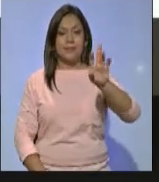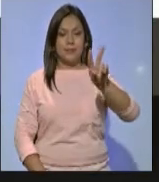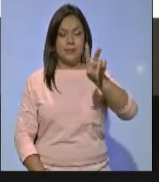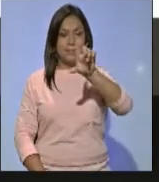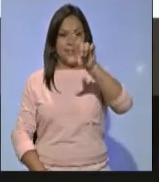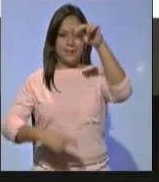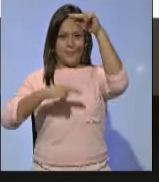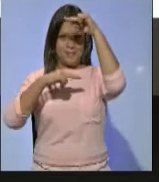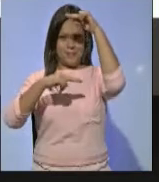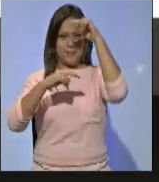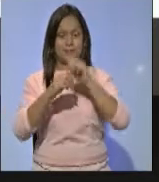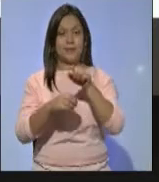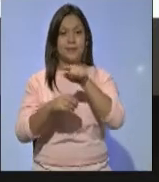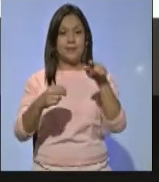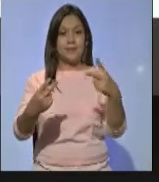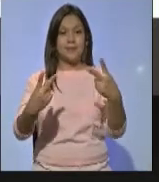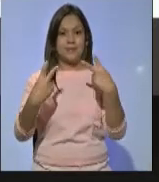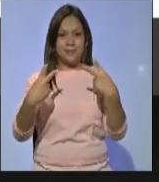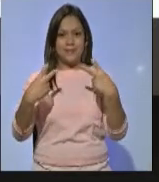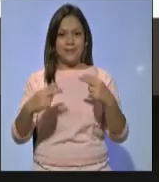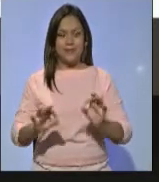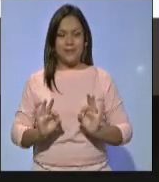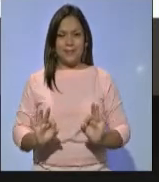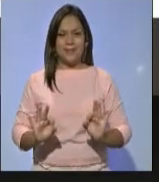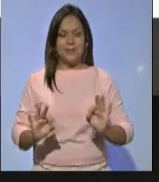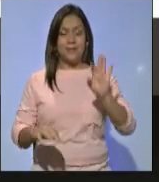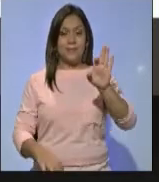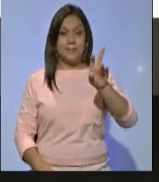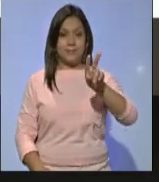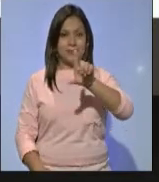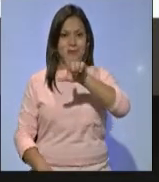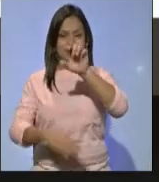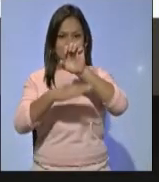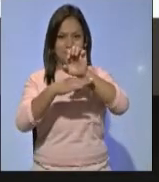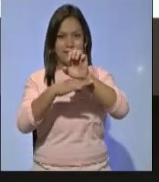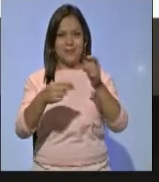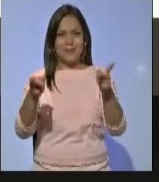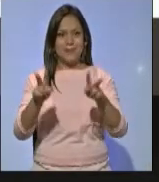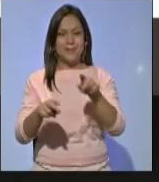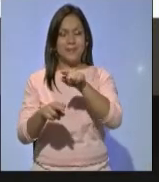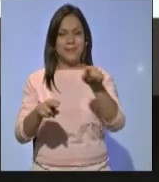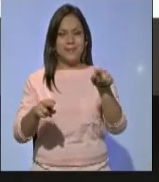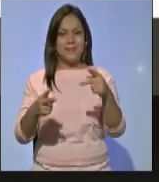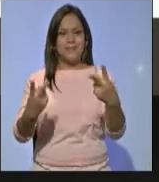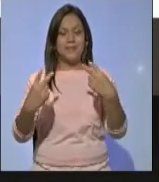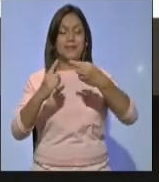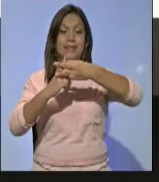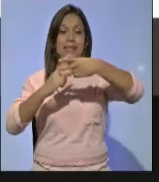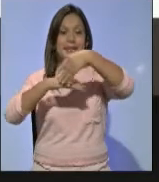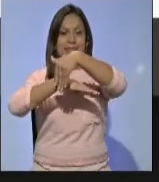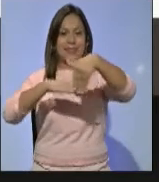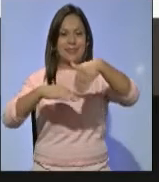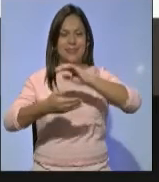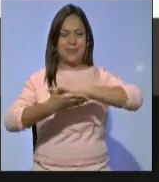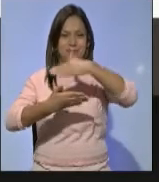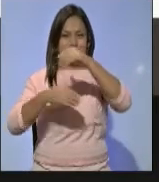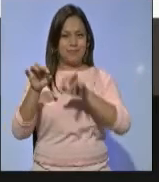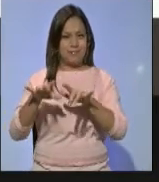quienes nos siguen a través de la señal de Televisión Legislativa del Ecuador y también a quienes nos siguen por internet por